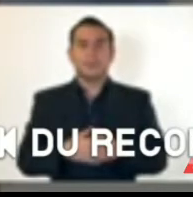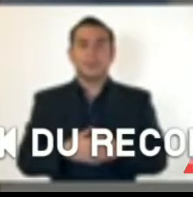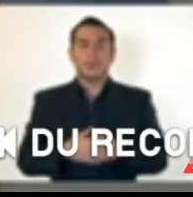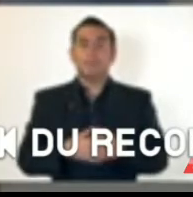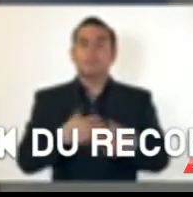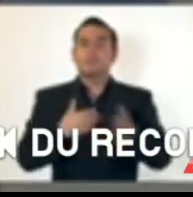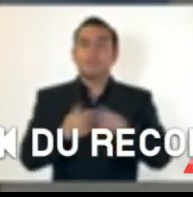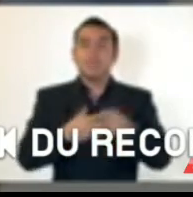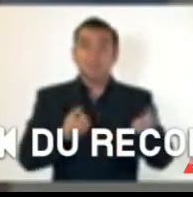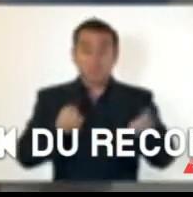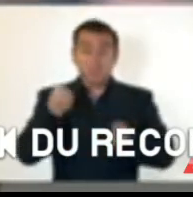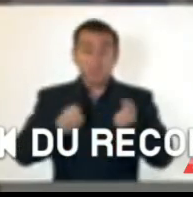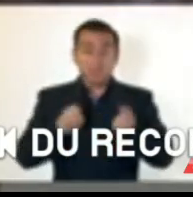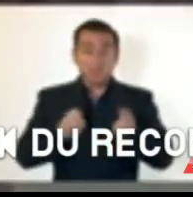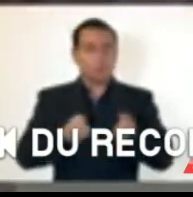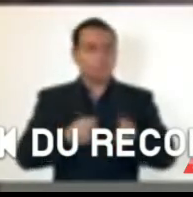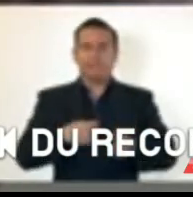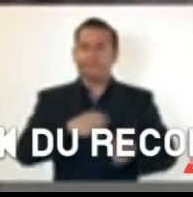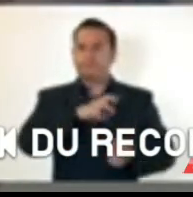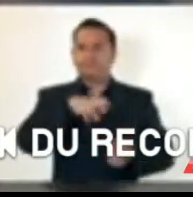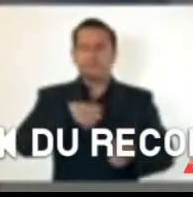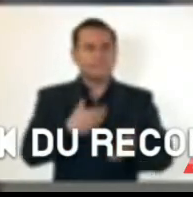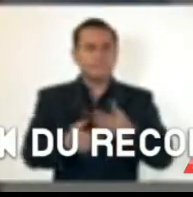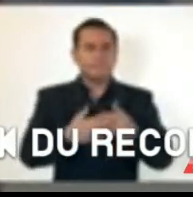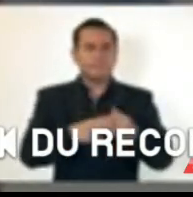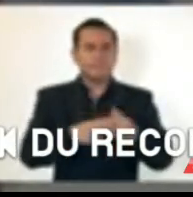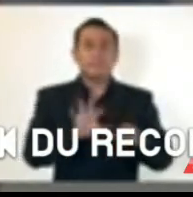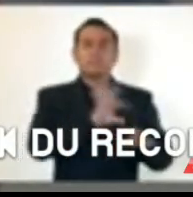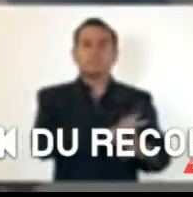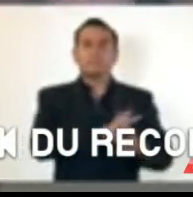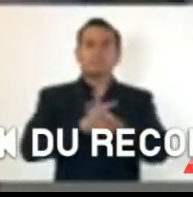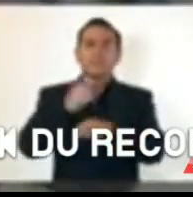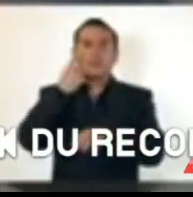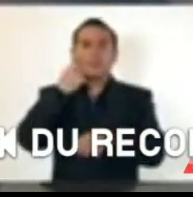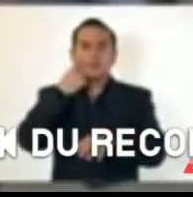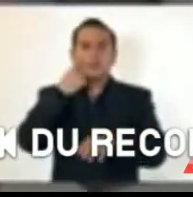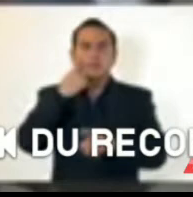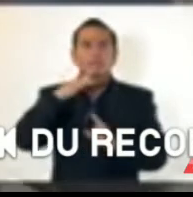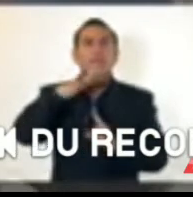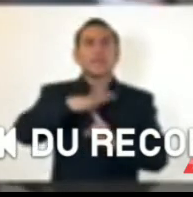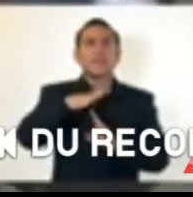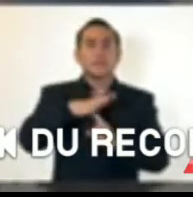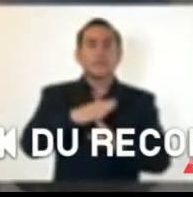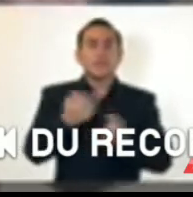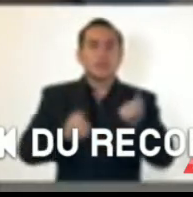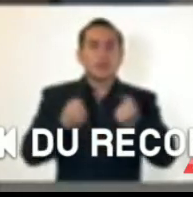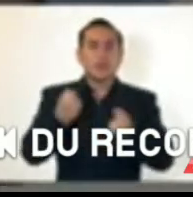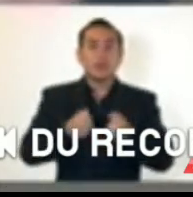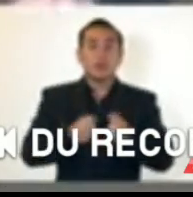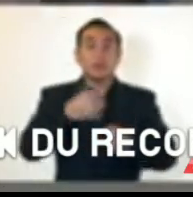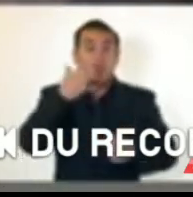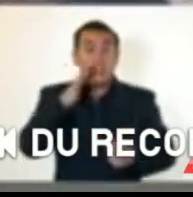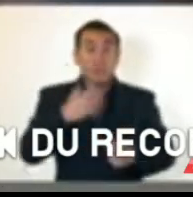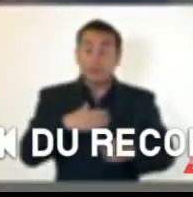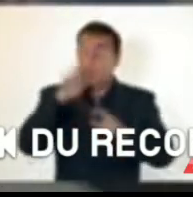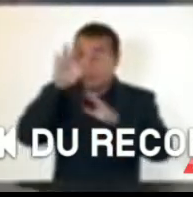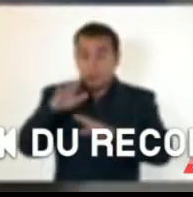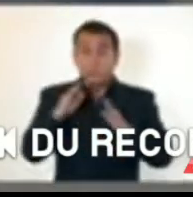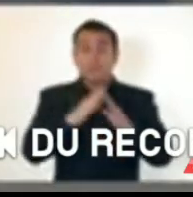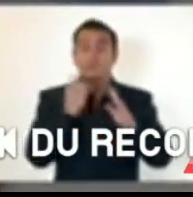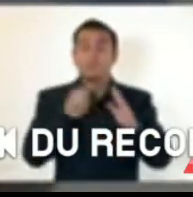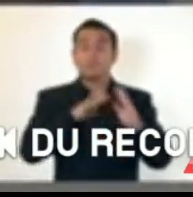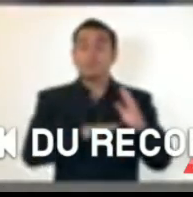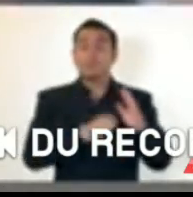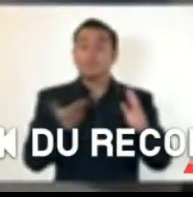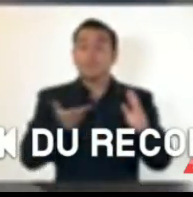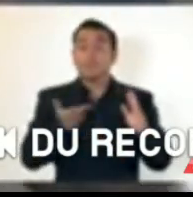Decomisen el carro, llévense el carro, llevan a Changayo, pasa lo que sea, no importa, pero la persona que está violando la cuarentena, sea a pie, en bus, en carro,